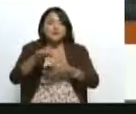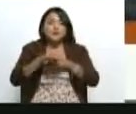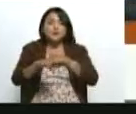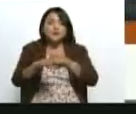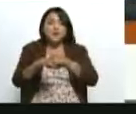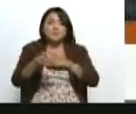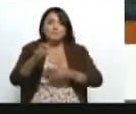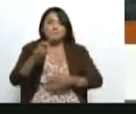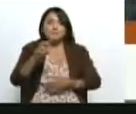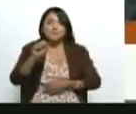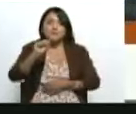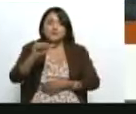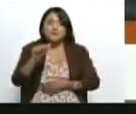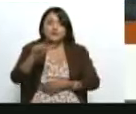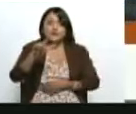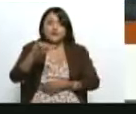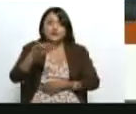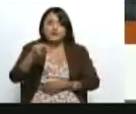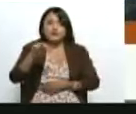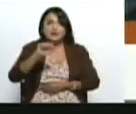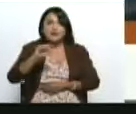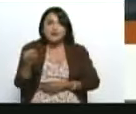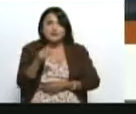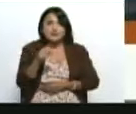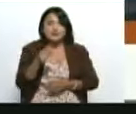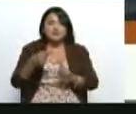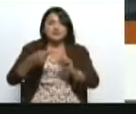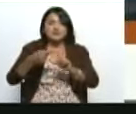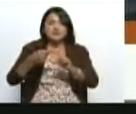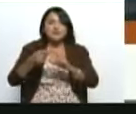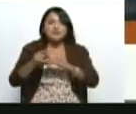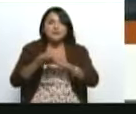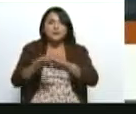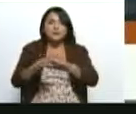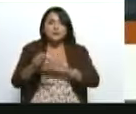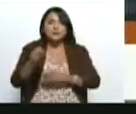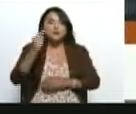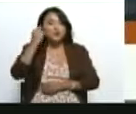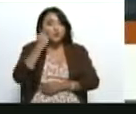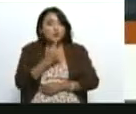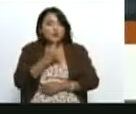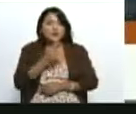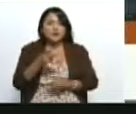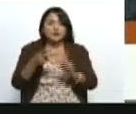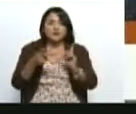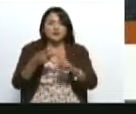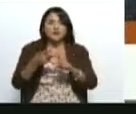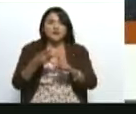municipio Pinto Salina, Aarón Varela del municipio Sucre,